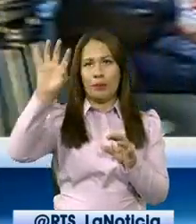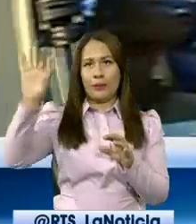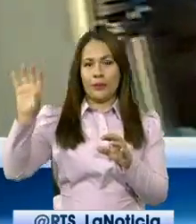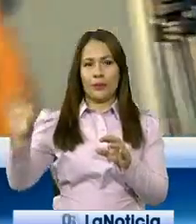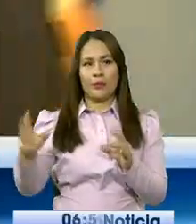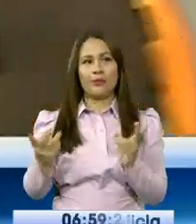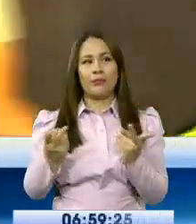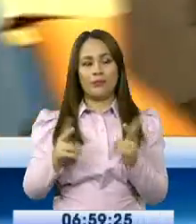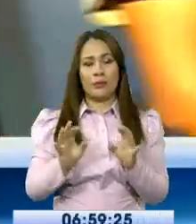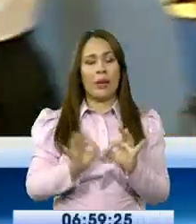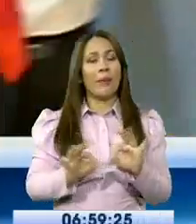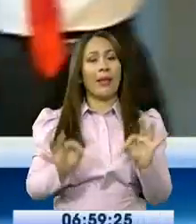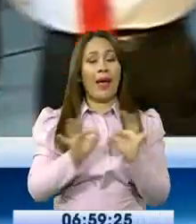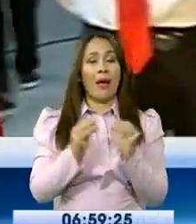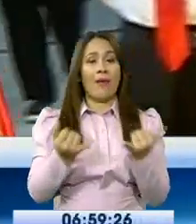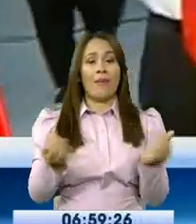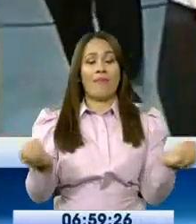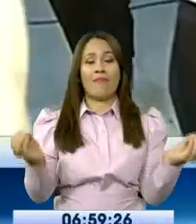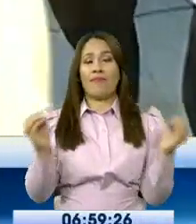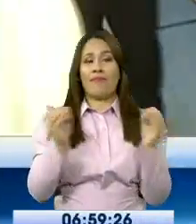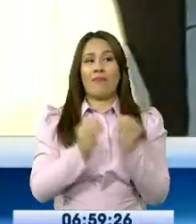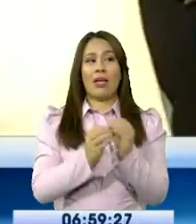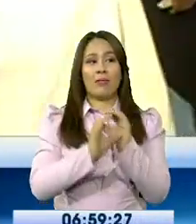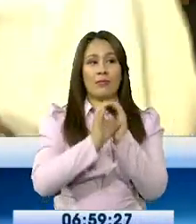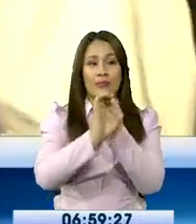de las unidades para de esta manera poder